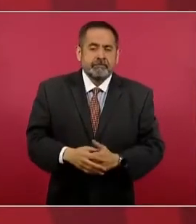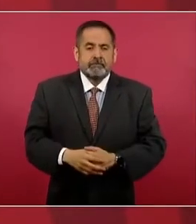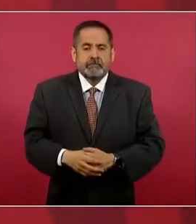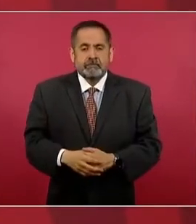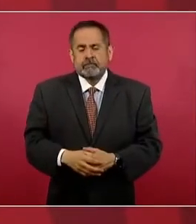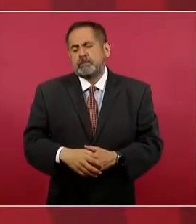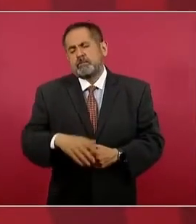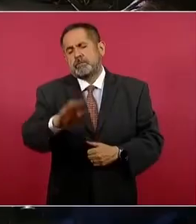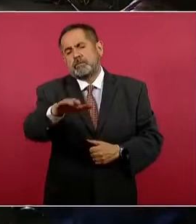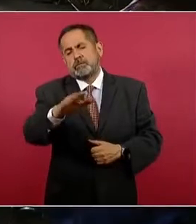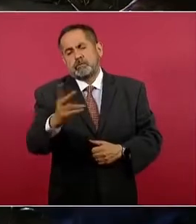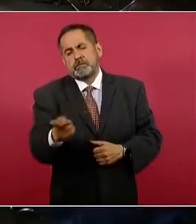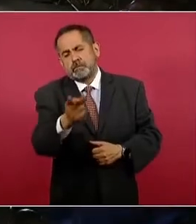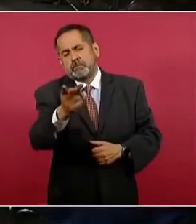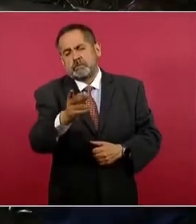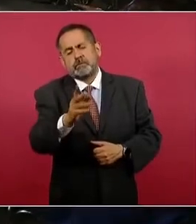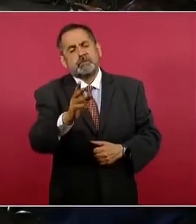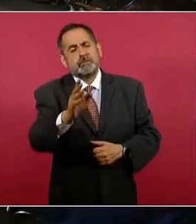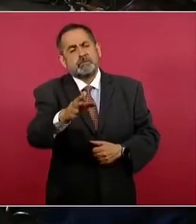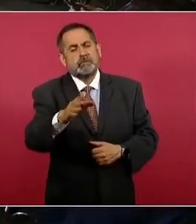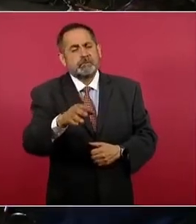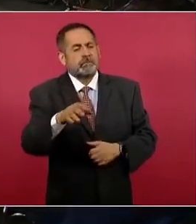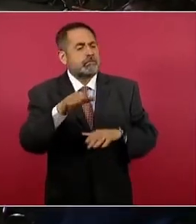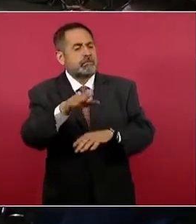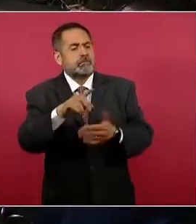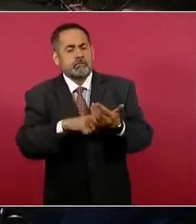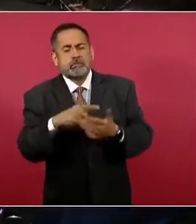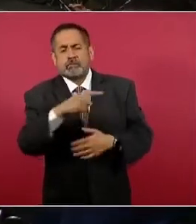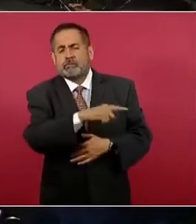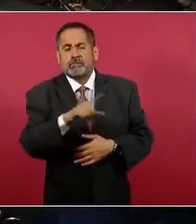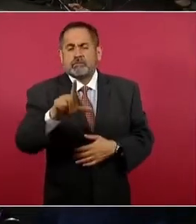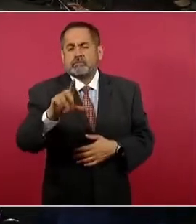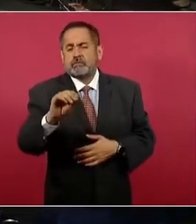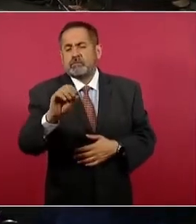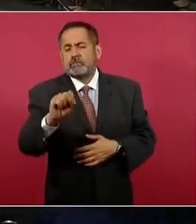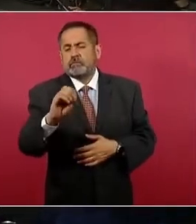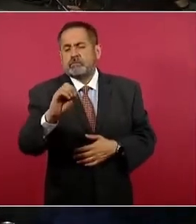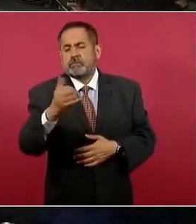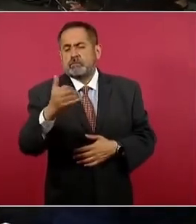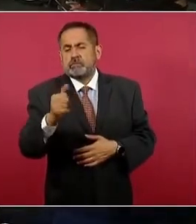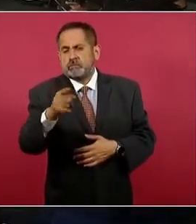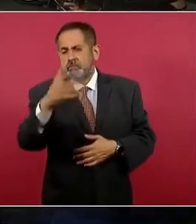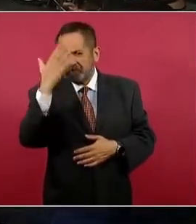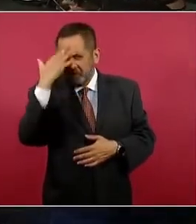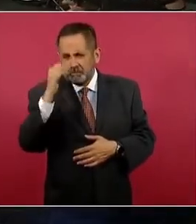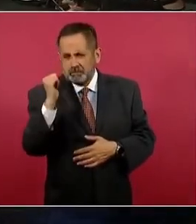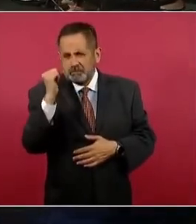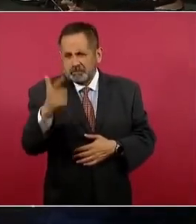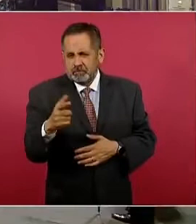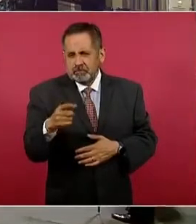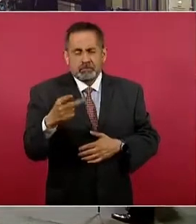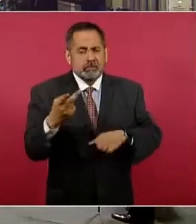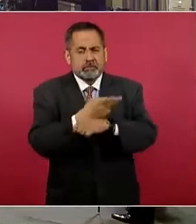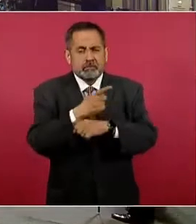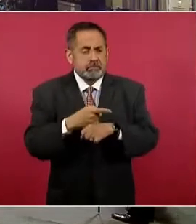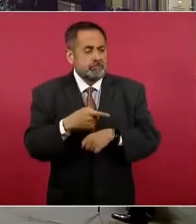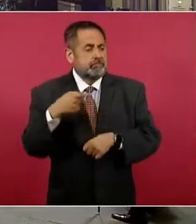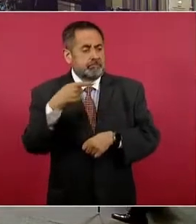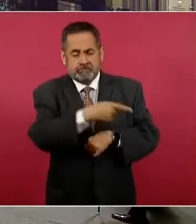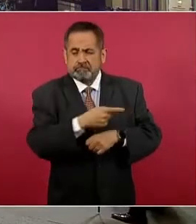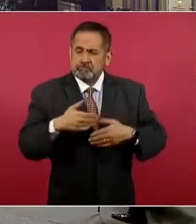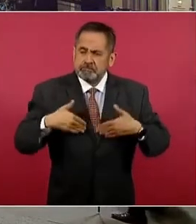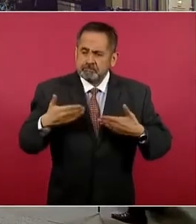Presidente, también quisiera preguntarle sobre el caso Lozoya. ¿Qué información tiene sobre el acuerdo de reparación?